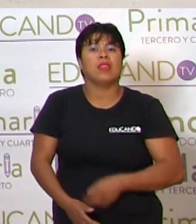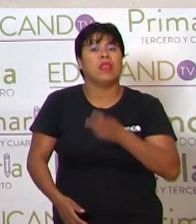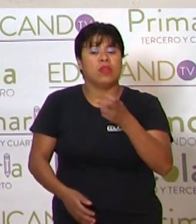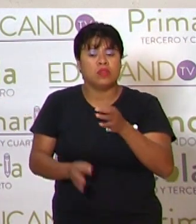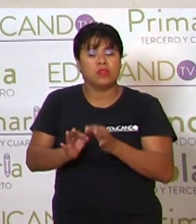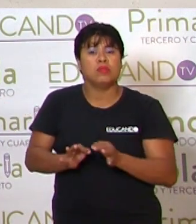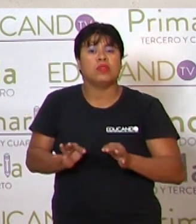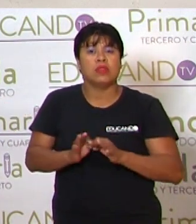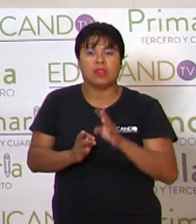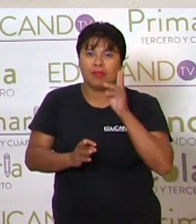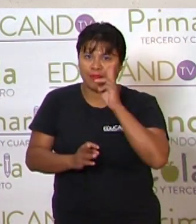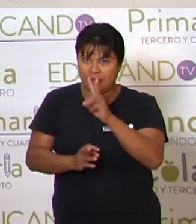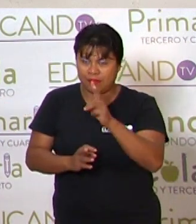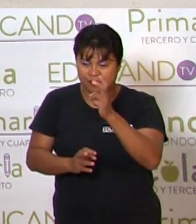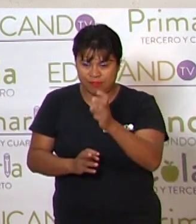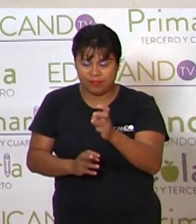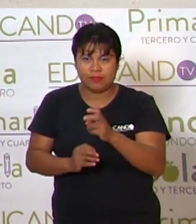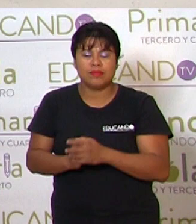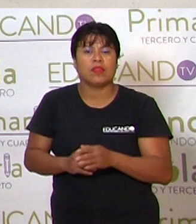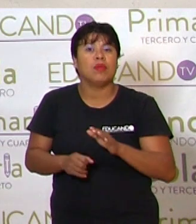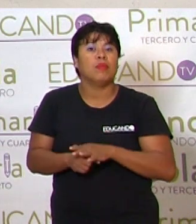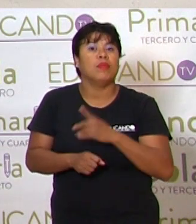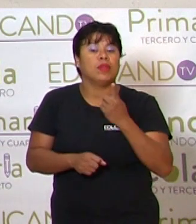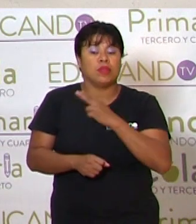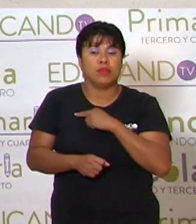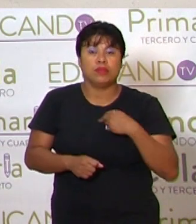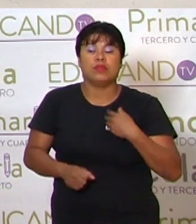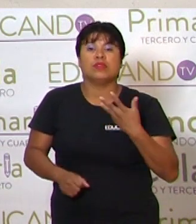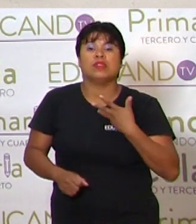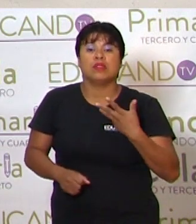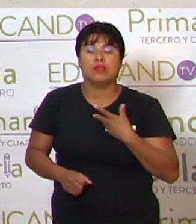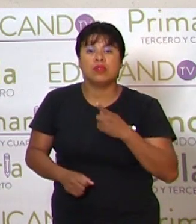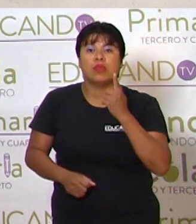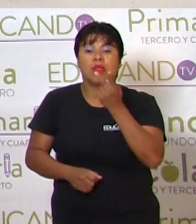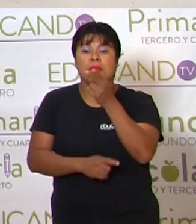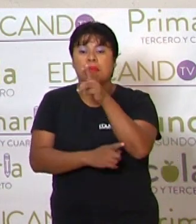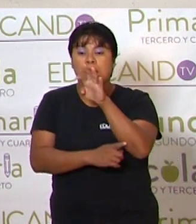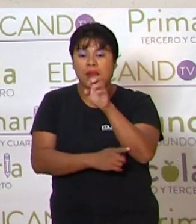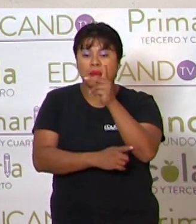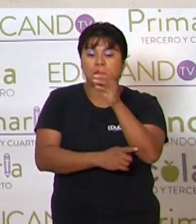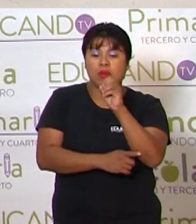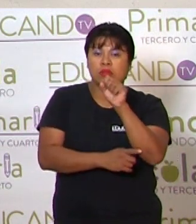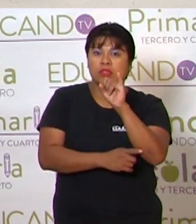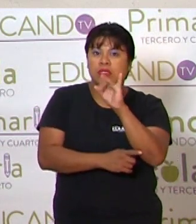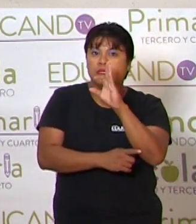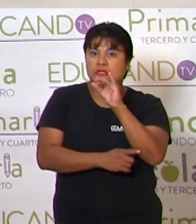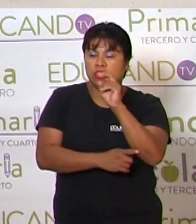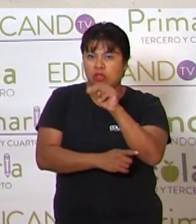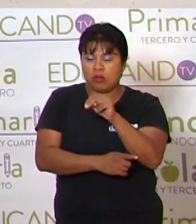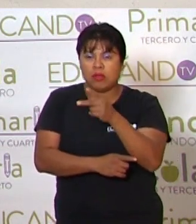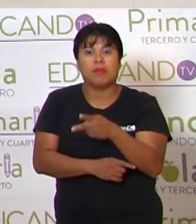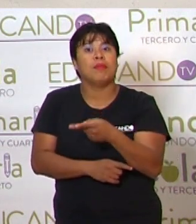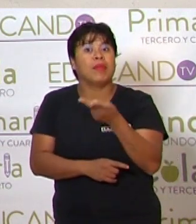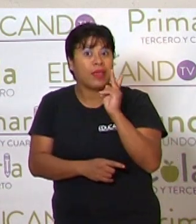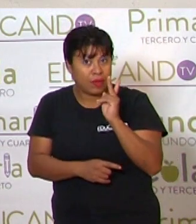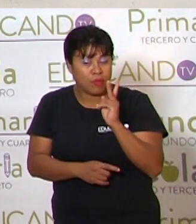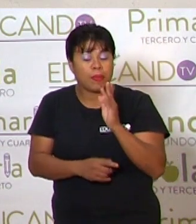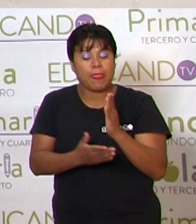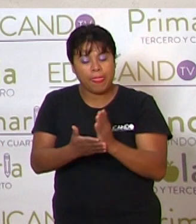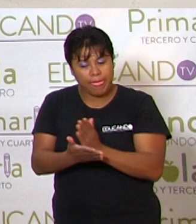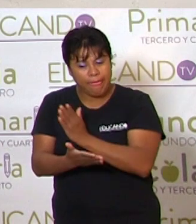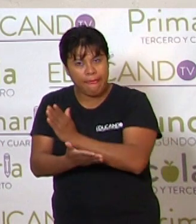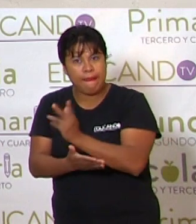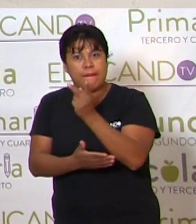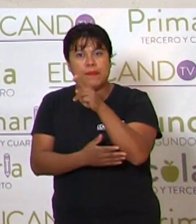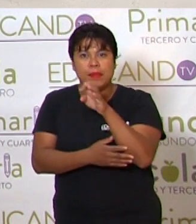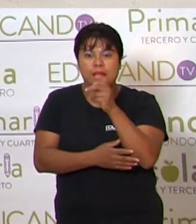es importante verificar lo siguiente, porque tenemos una preposición, ¿bien? Pero